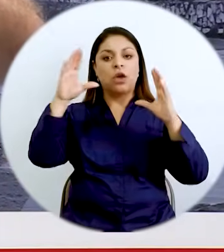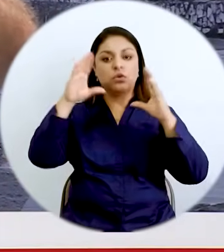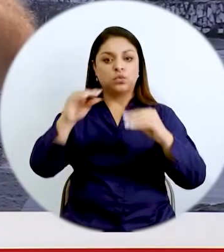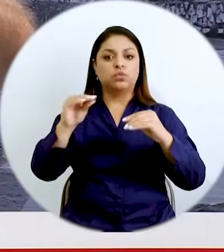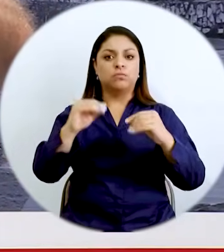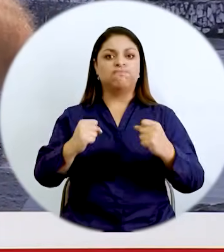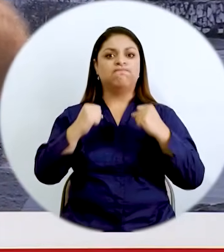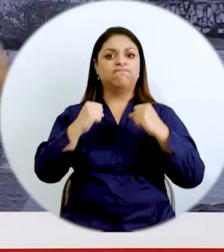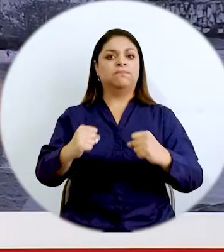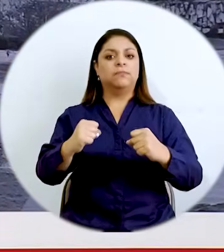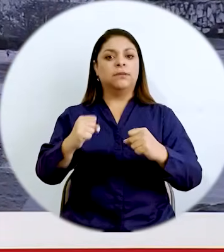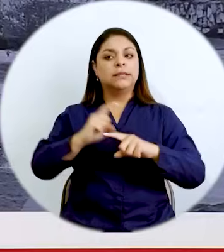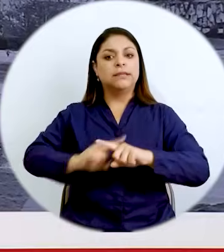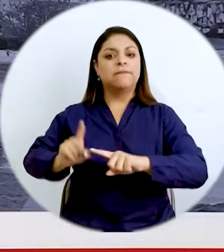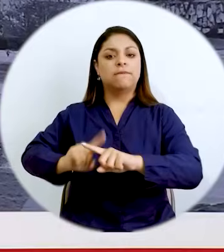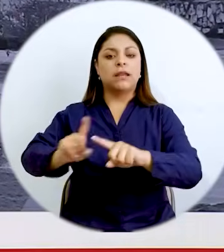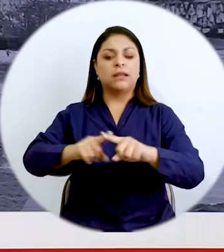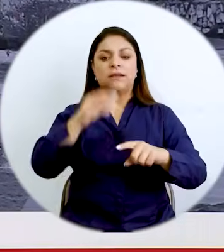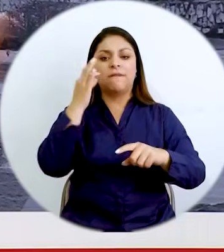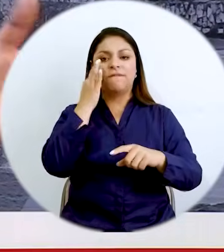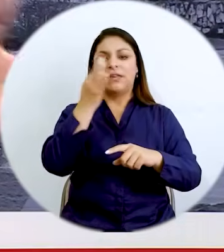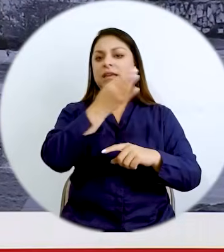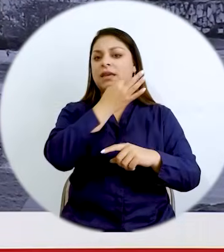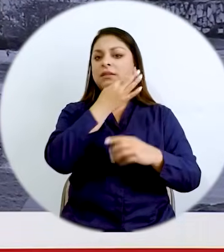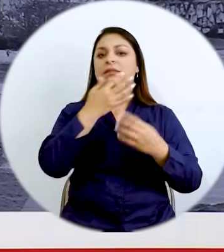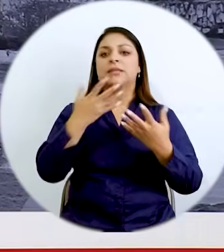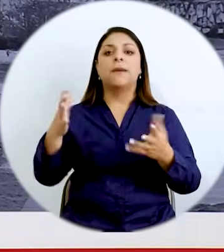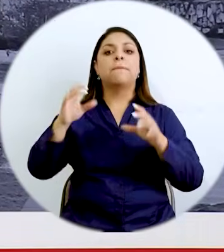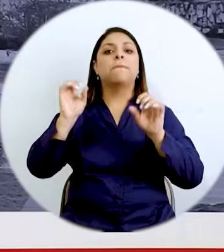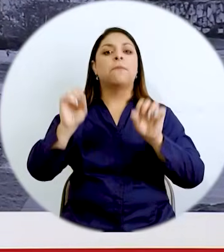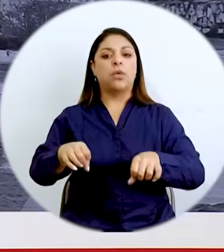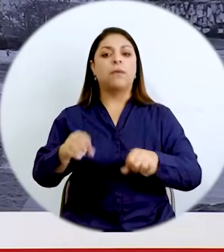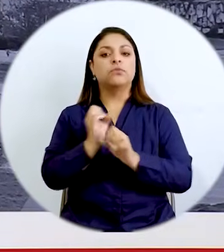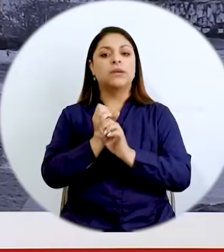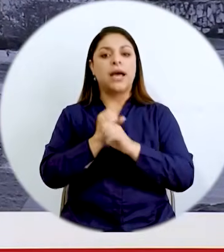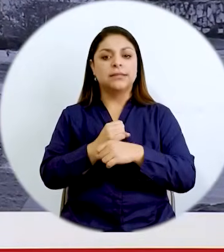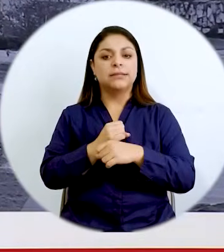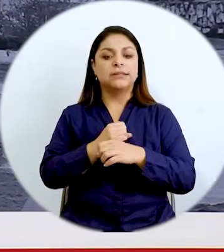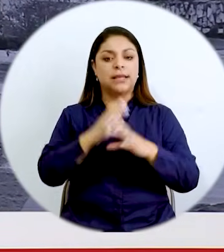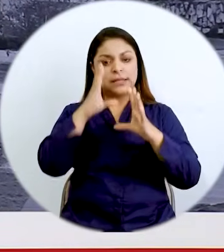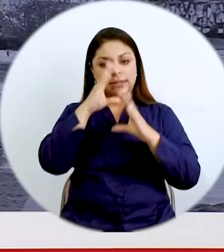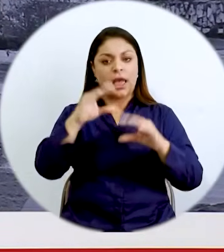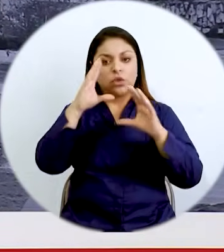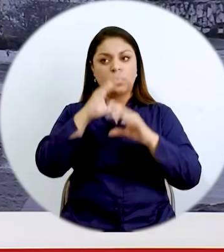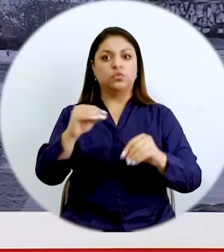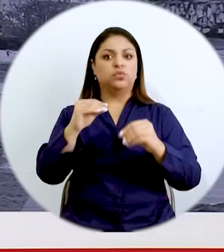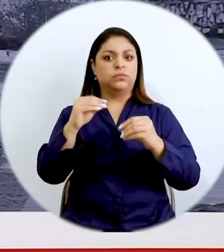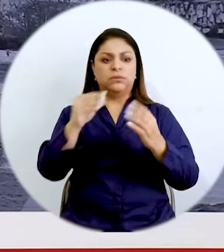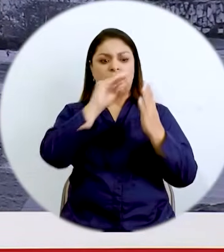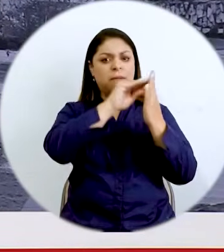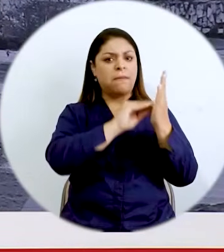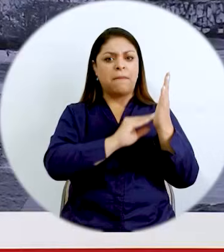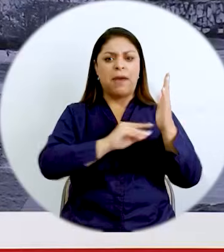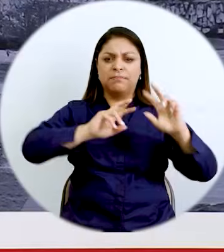datos consolidadas de varias fincas, de manera tal que podemos hacer análisis de datos